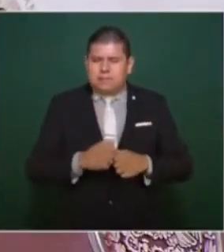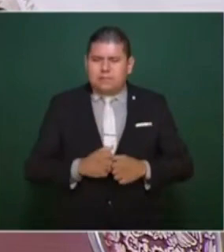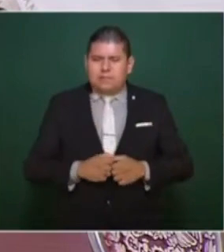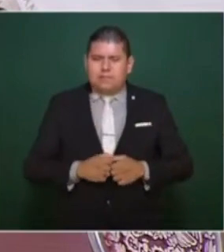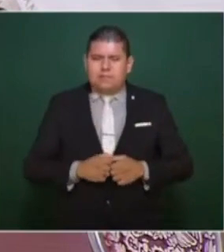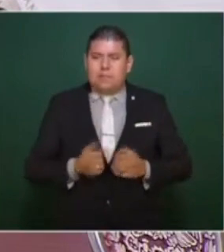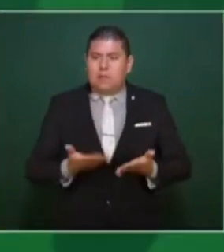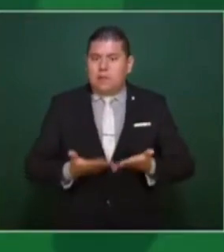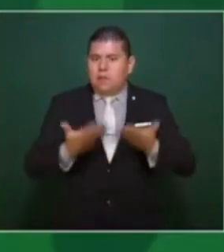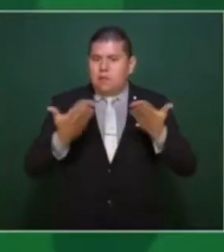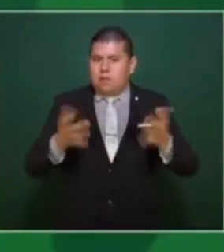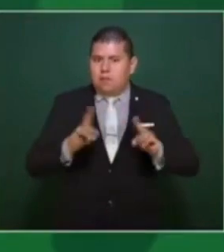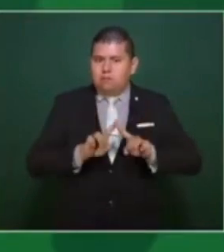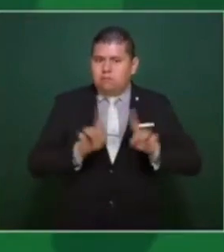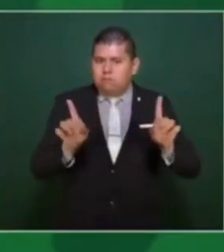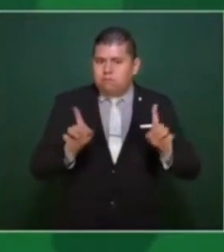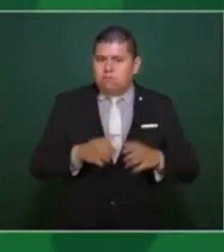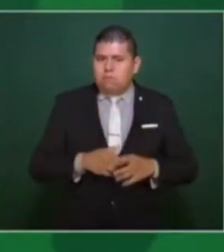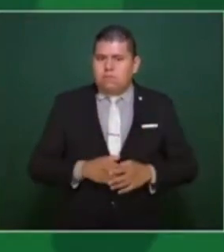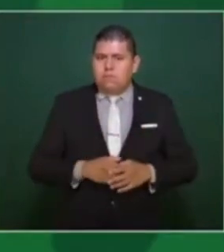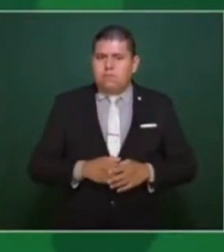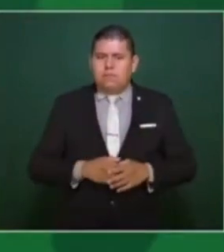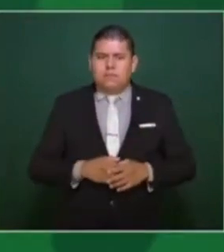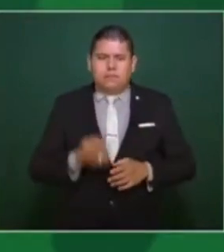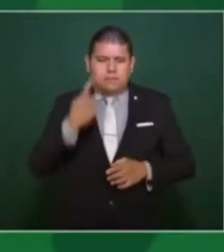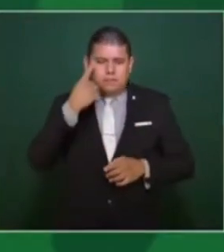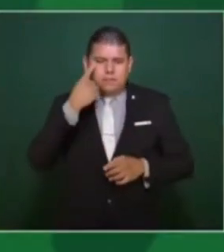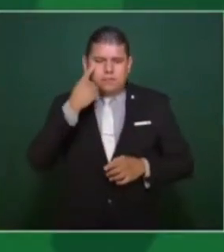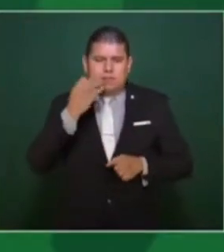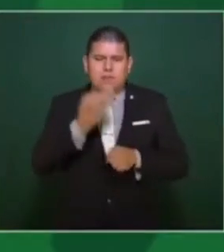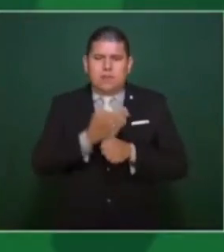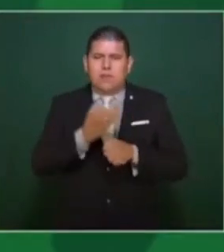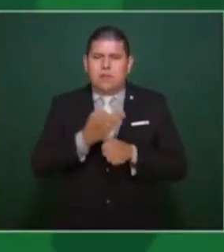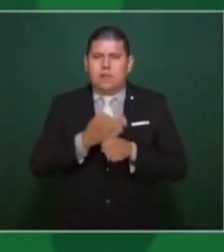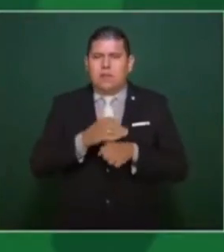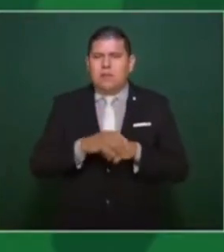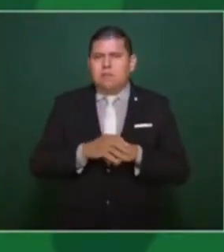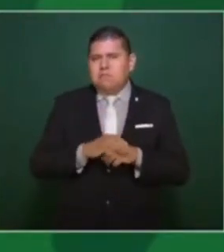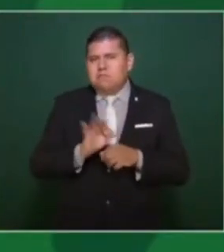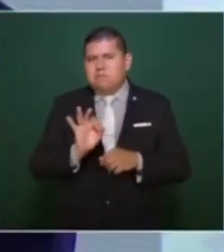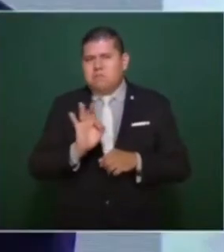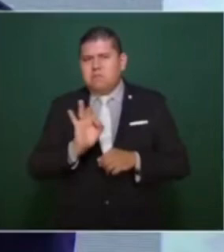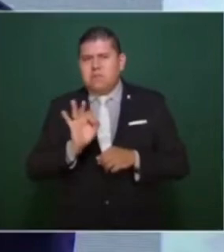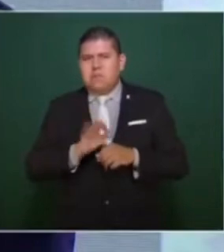el que ahora ya no hay medias tintas